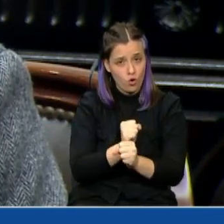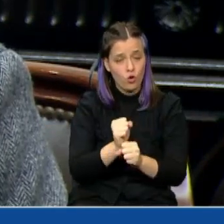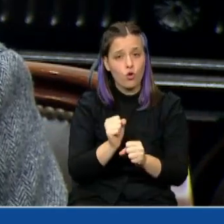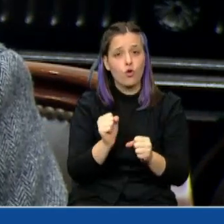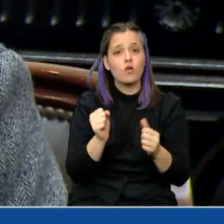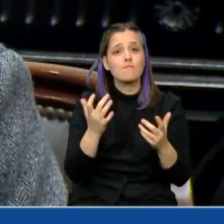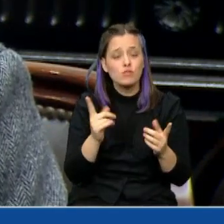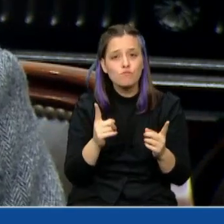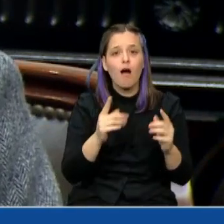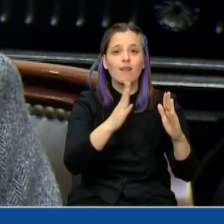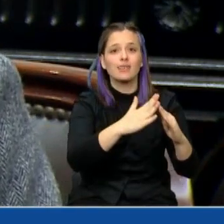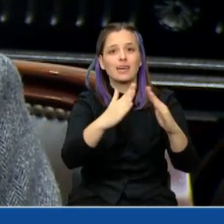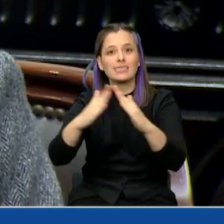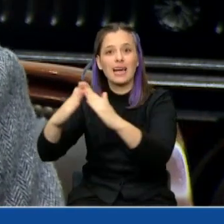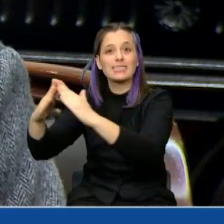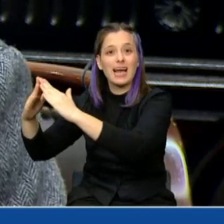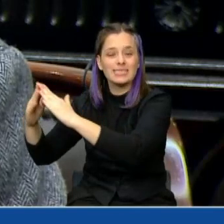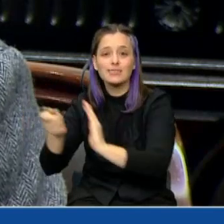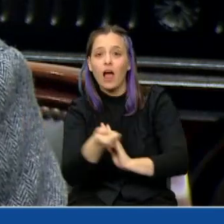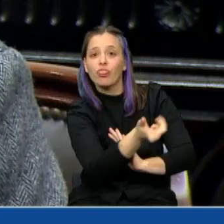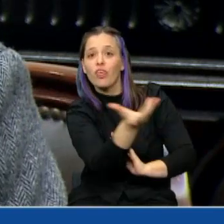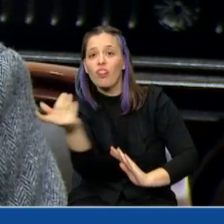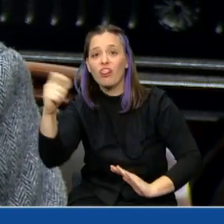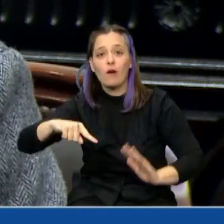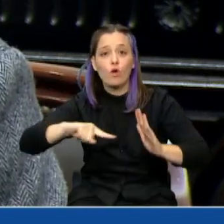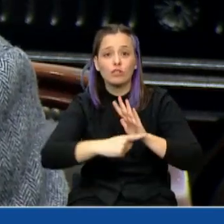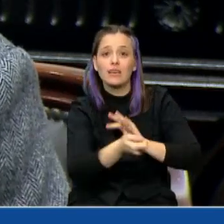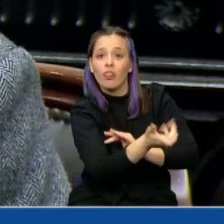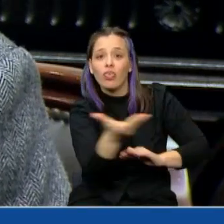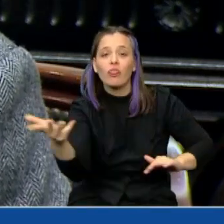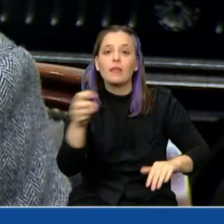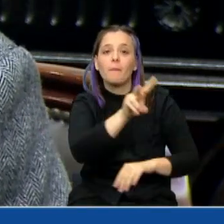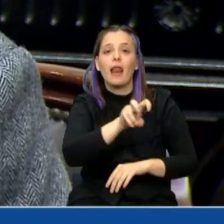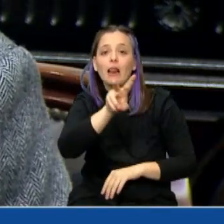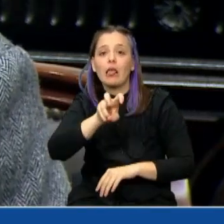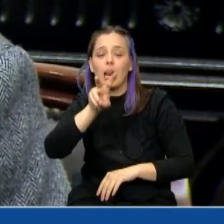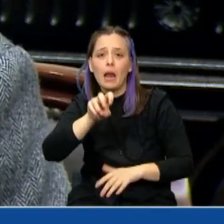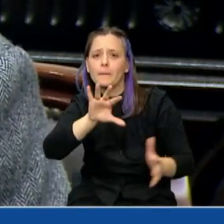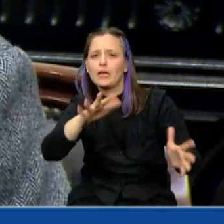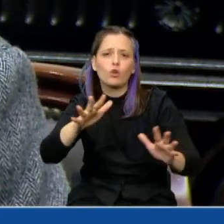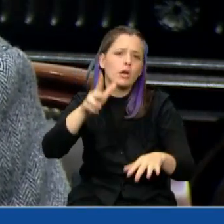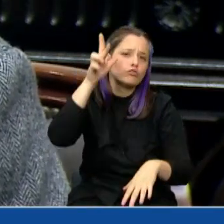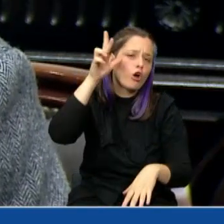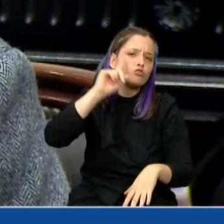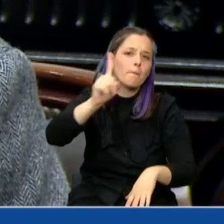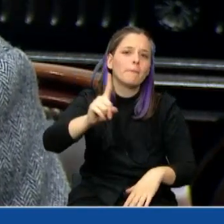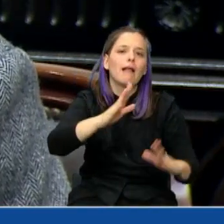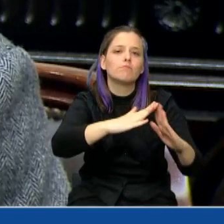los inmuebles que se ofrecían en alquiler aquí en la ciudad de Buenos Aires eran alrededor de 8.000,